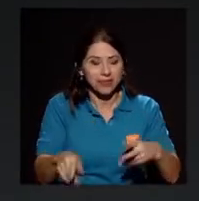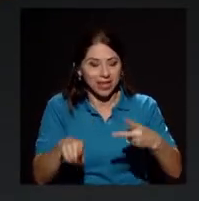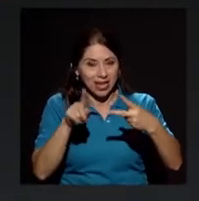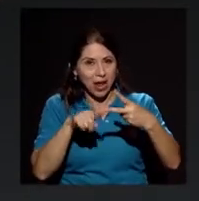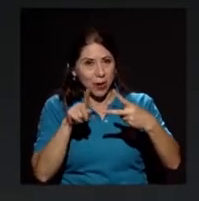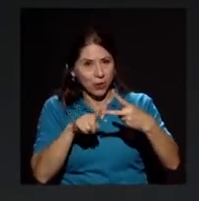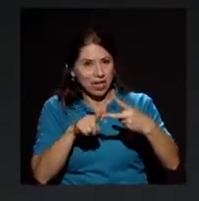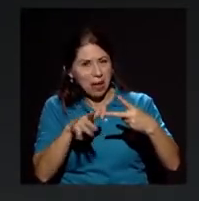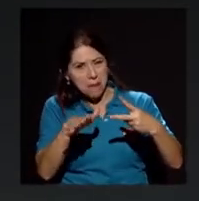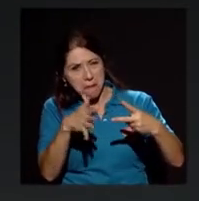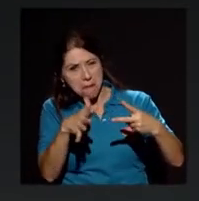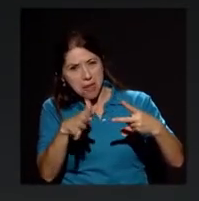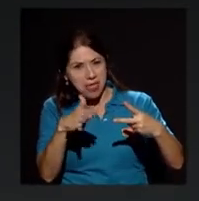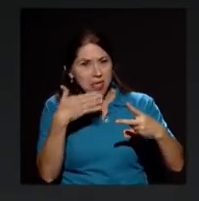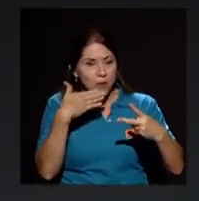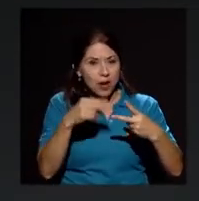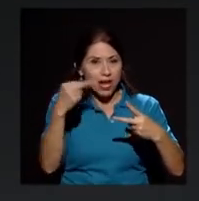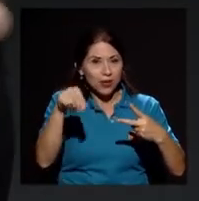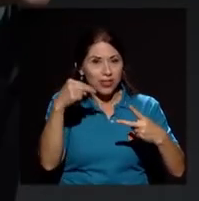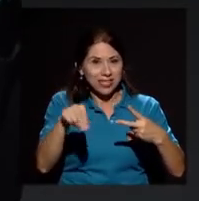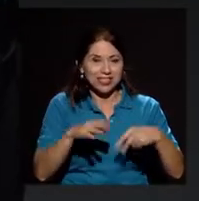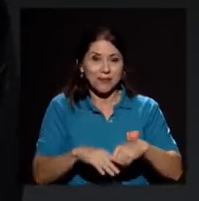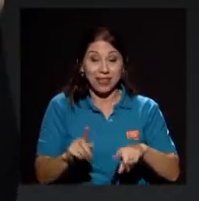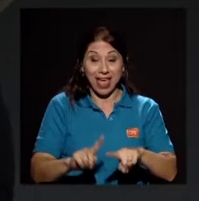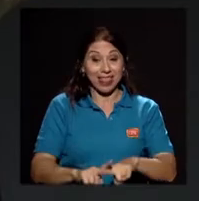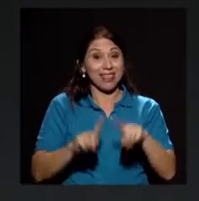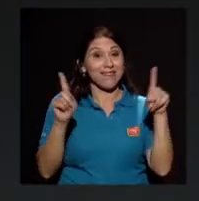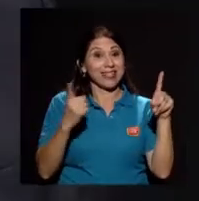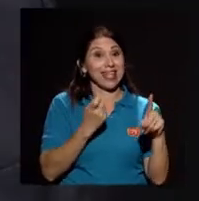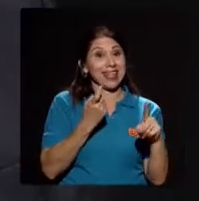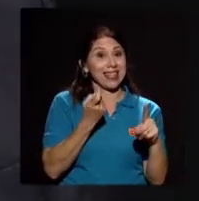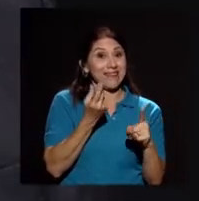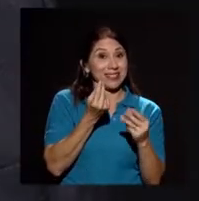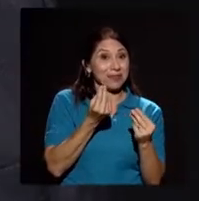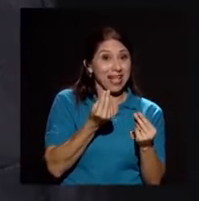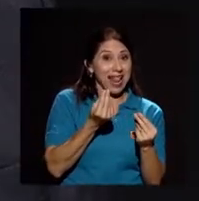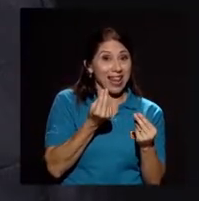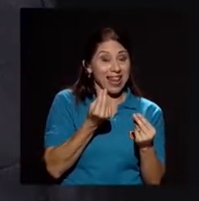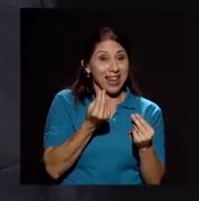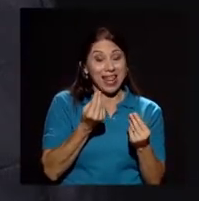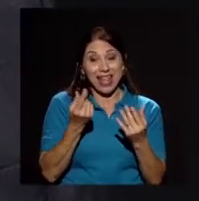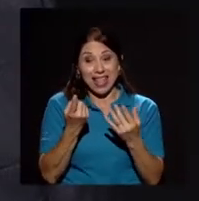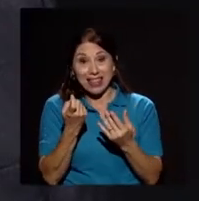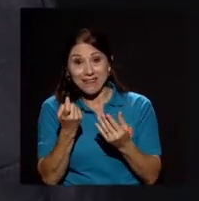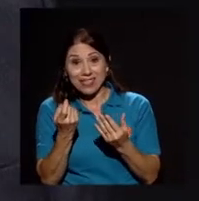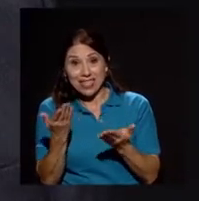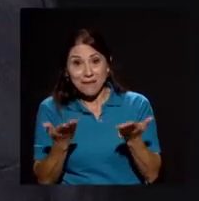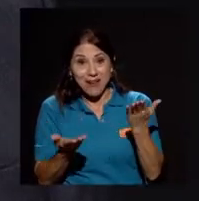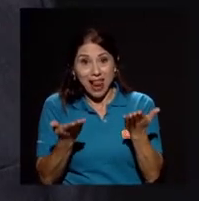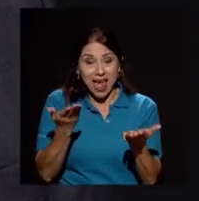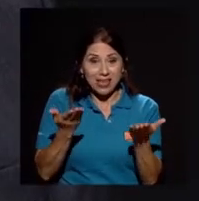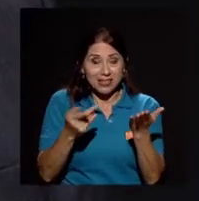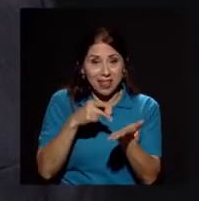diferencia del de fiscal el de vídeo de balanza de pagos el país ha creado una estructura de